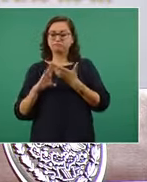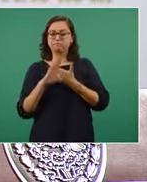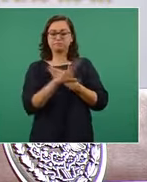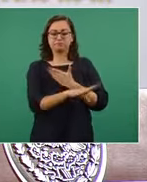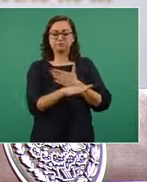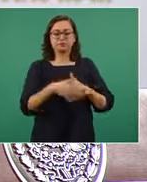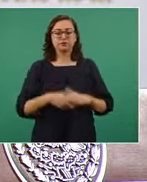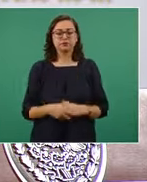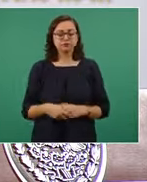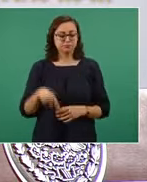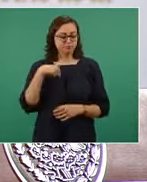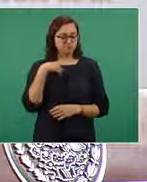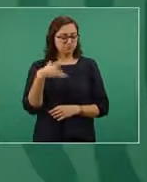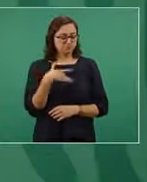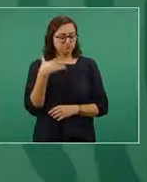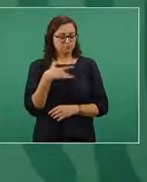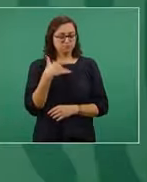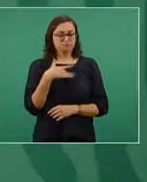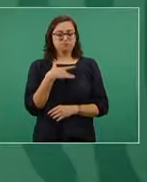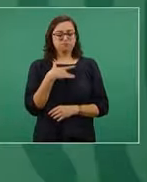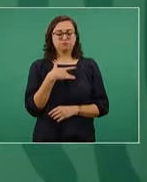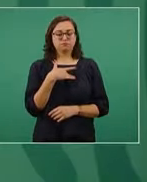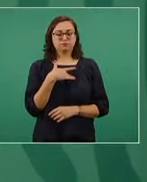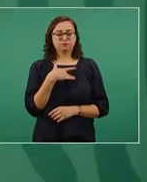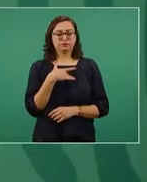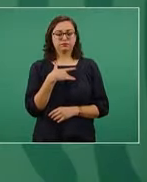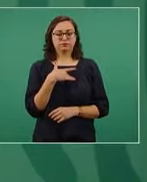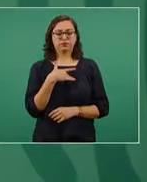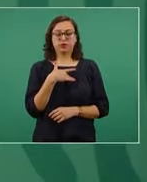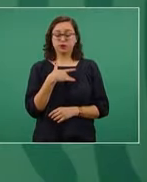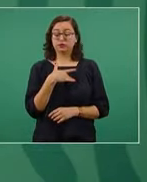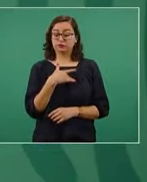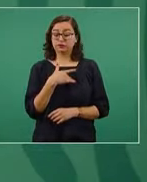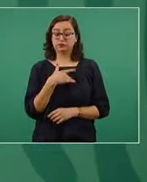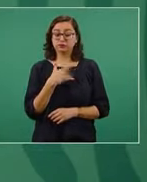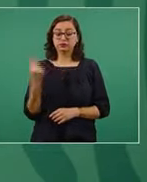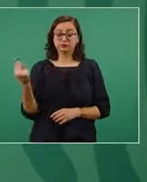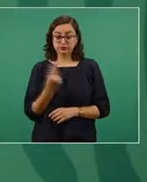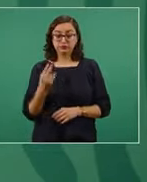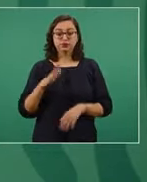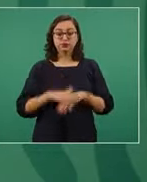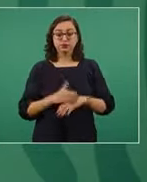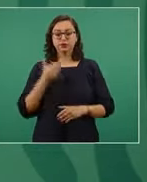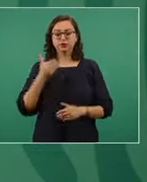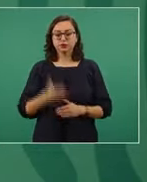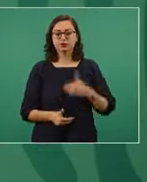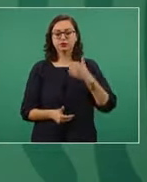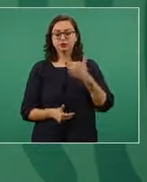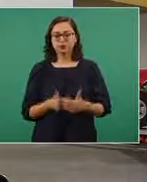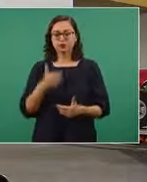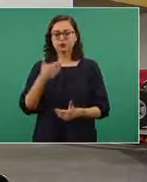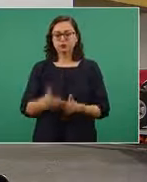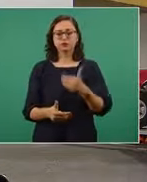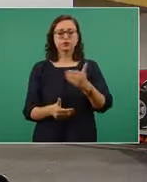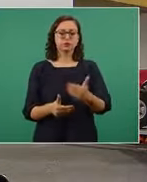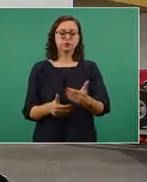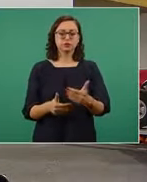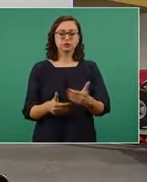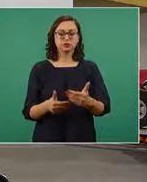Y siento que se tiene que ir avanzando para conseguir la paz